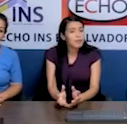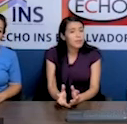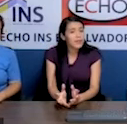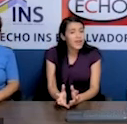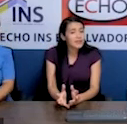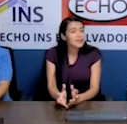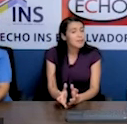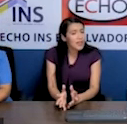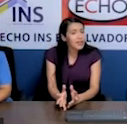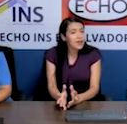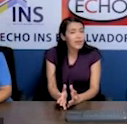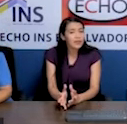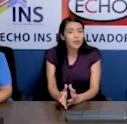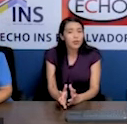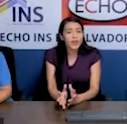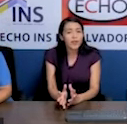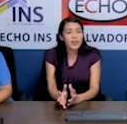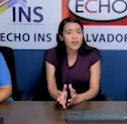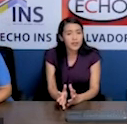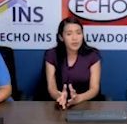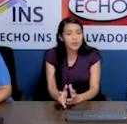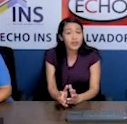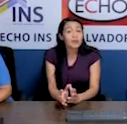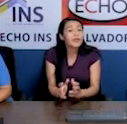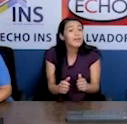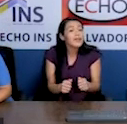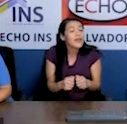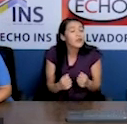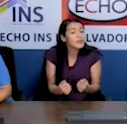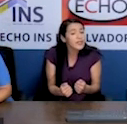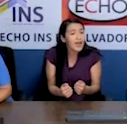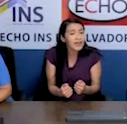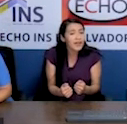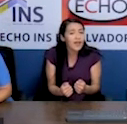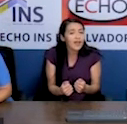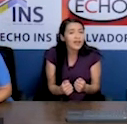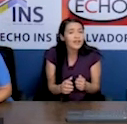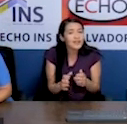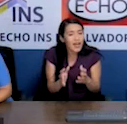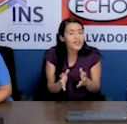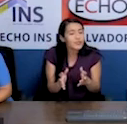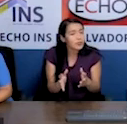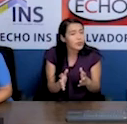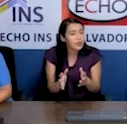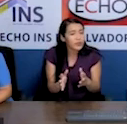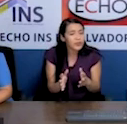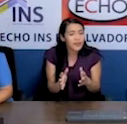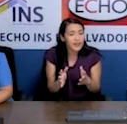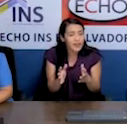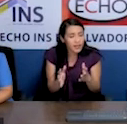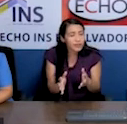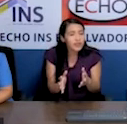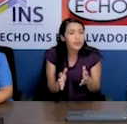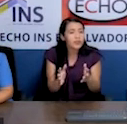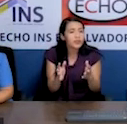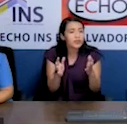Entonces, al implementar sistemáticamente los cuidados paliativos de una manera rutinaria, ya hay estudios